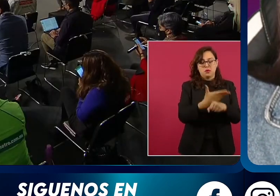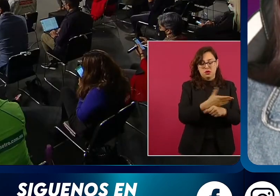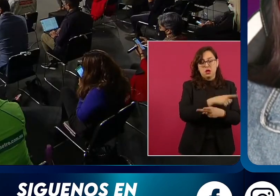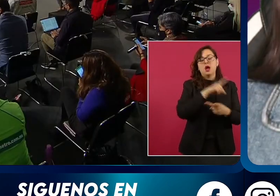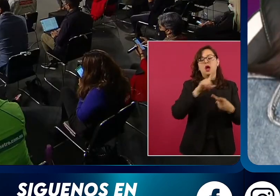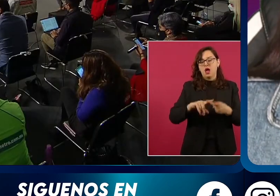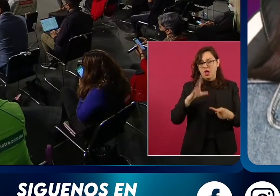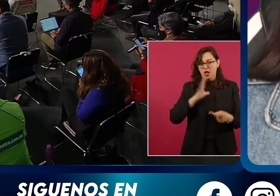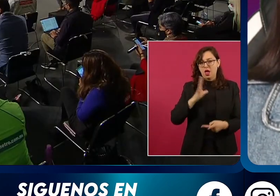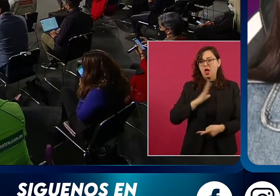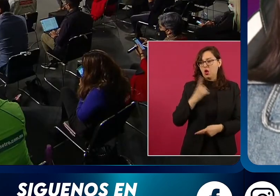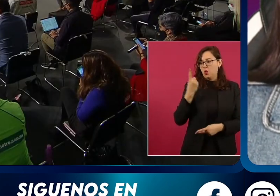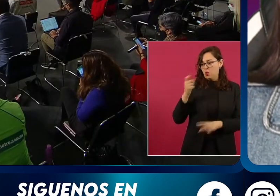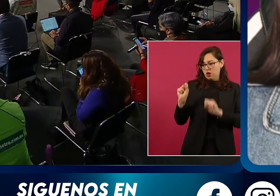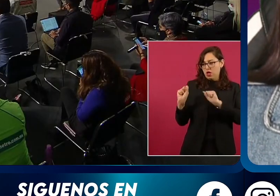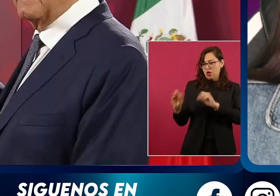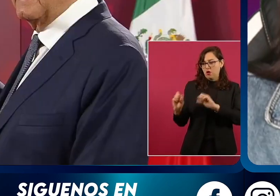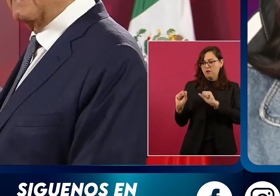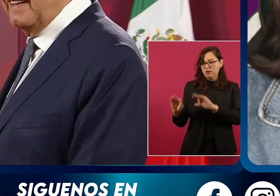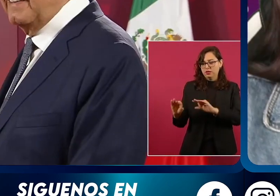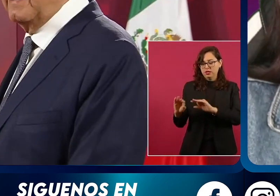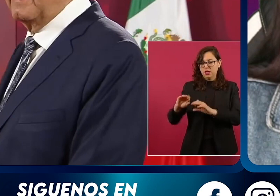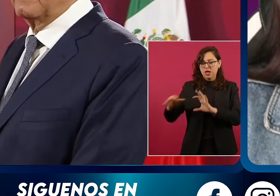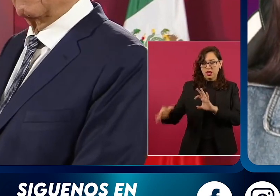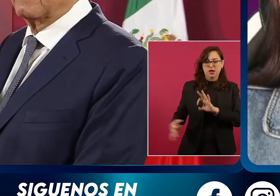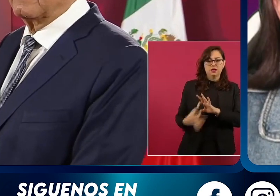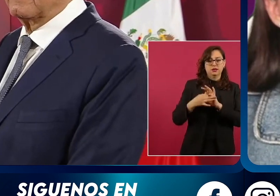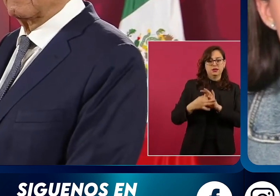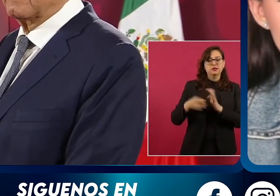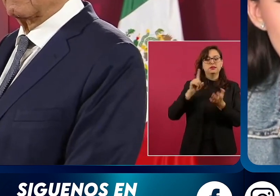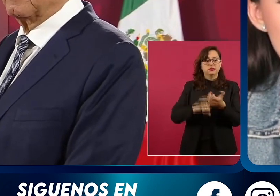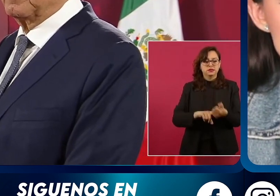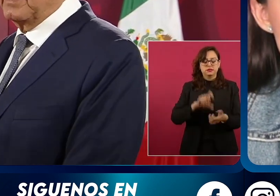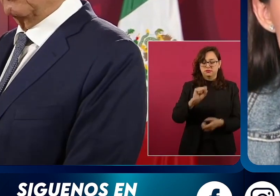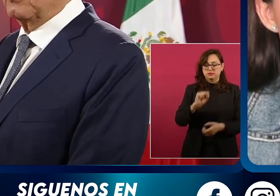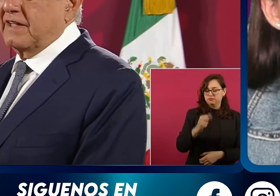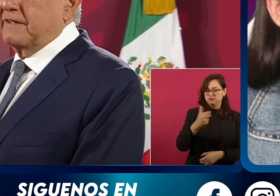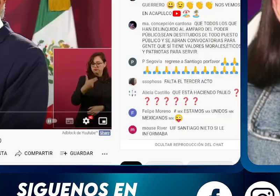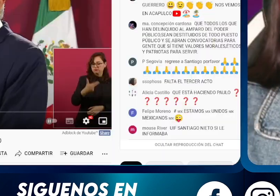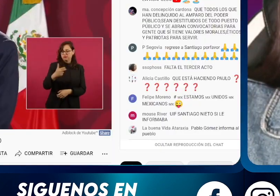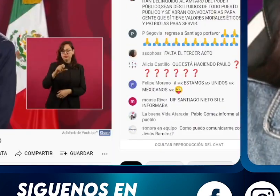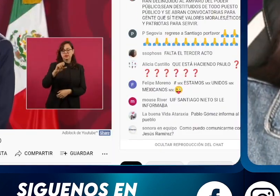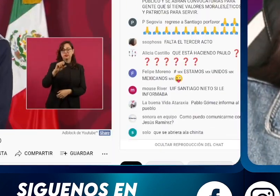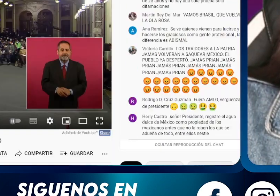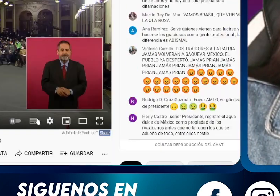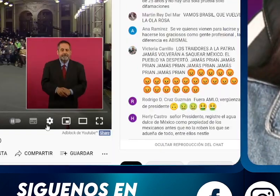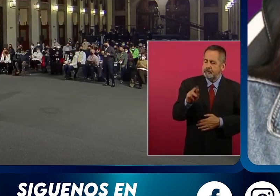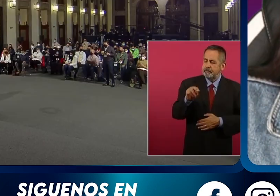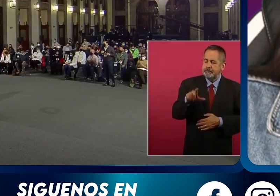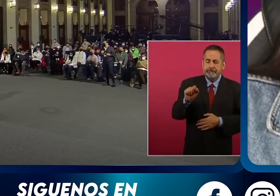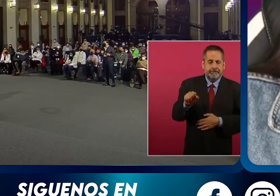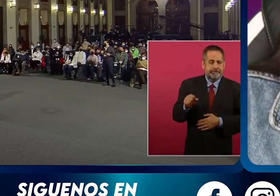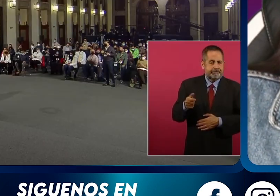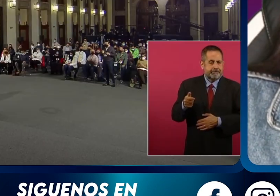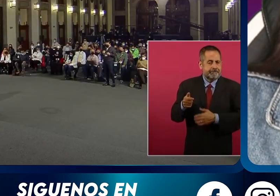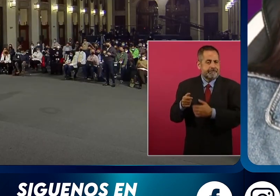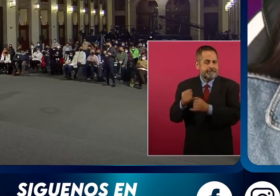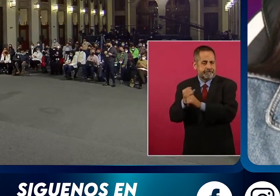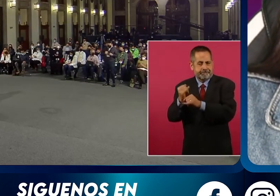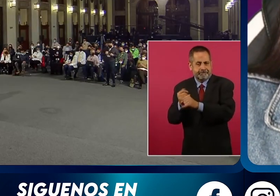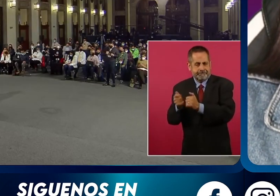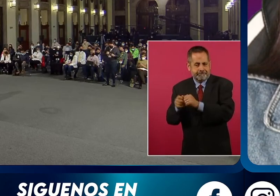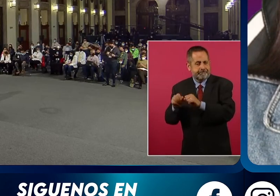nomás está esperando que sea el cambio de gobierno y pélate pa'l norte. Vamos a escuchar y dice así. Canal en medios